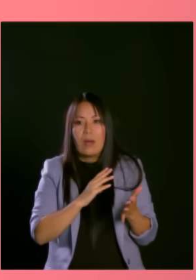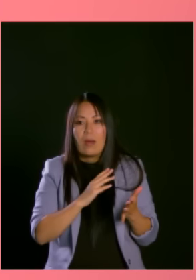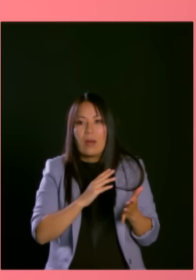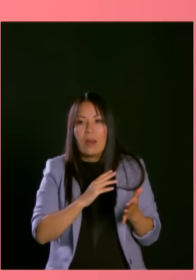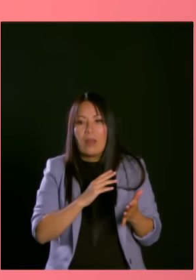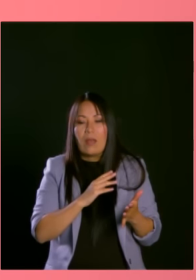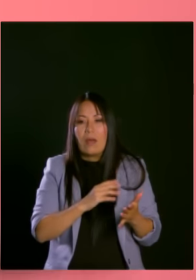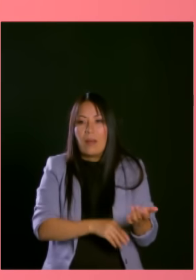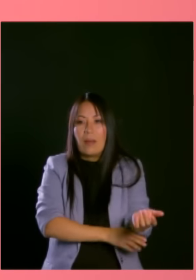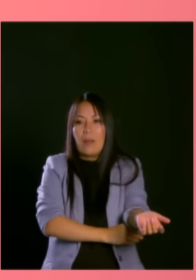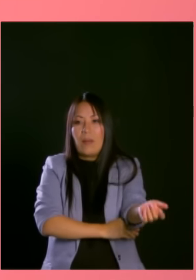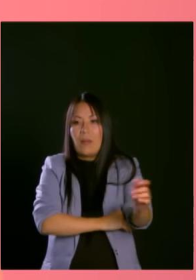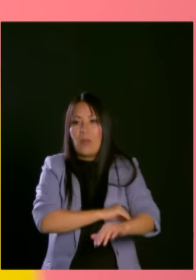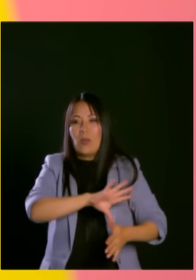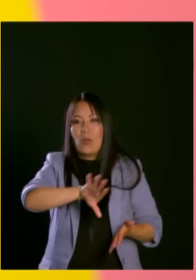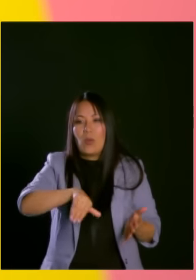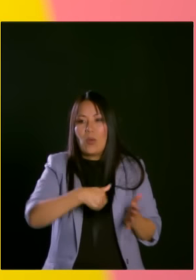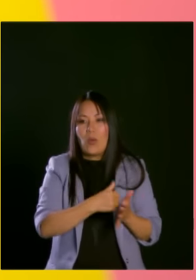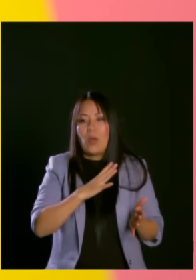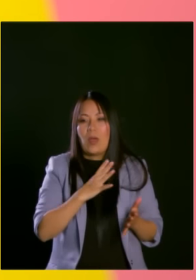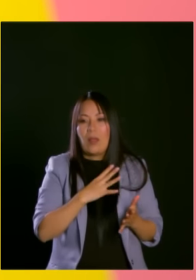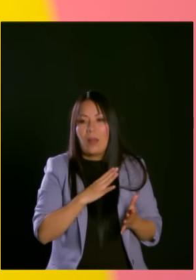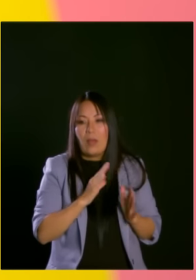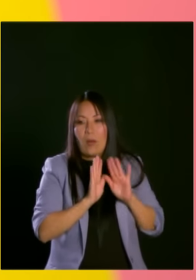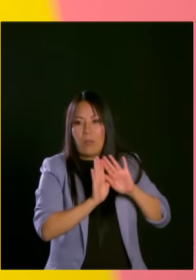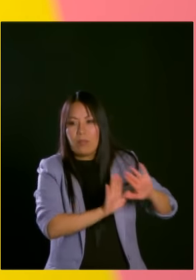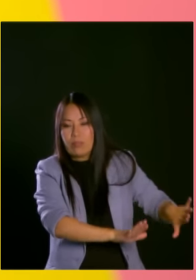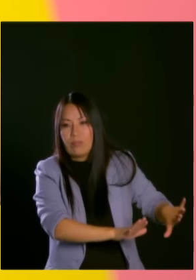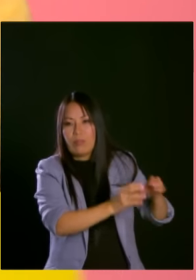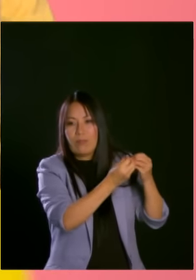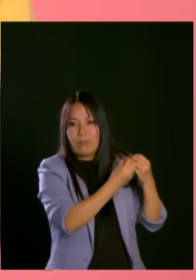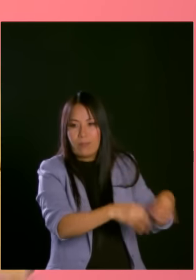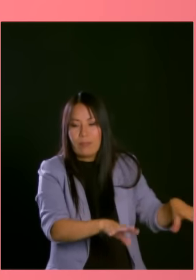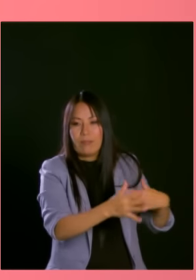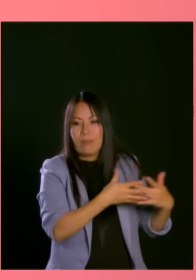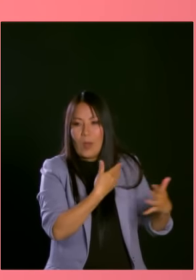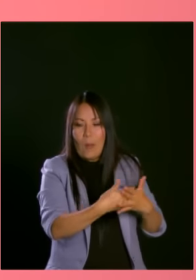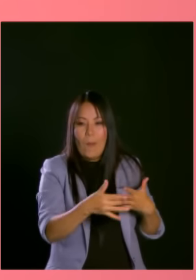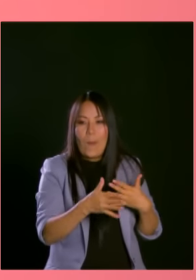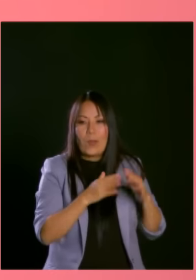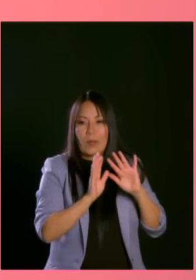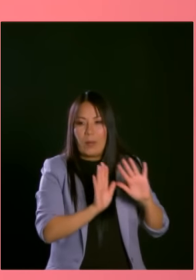Les pasó porque los despidieron, no porque renunciaron.